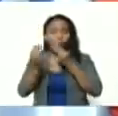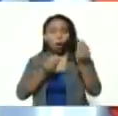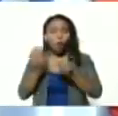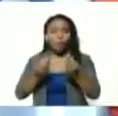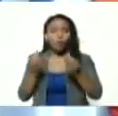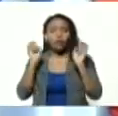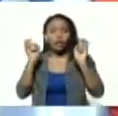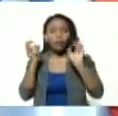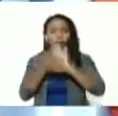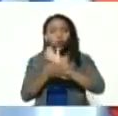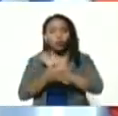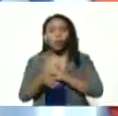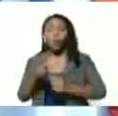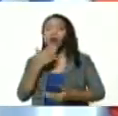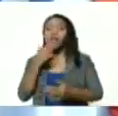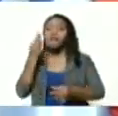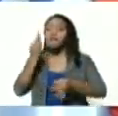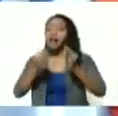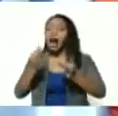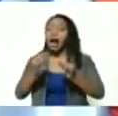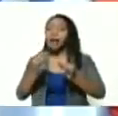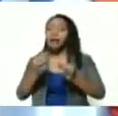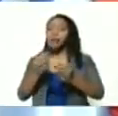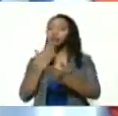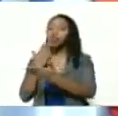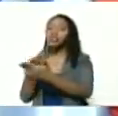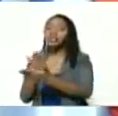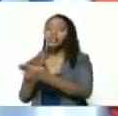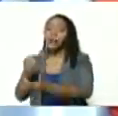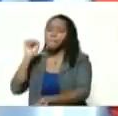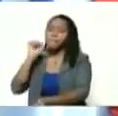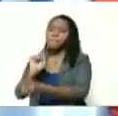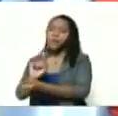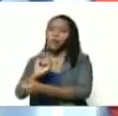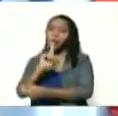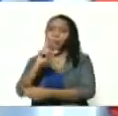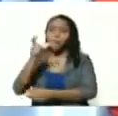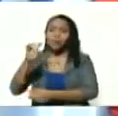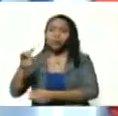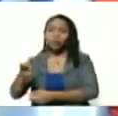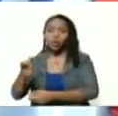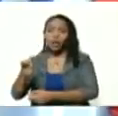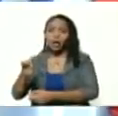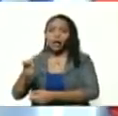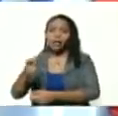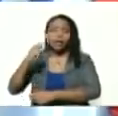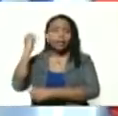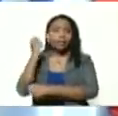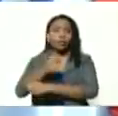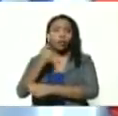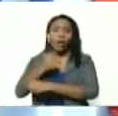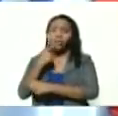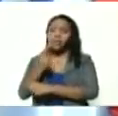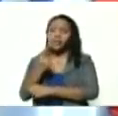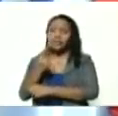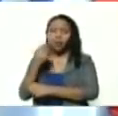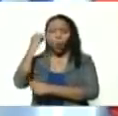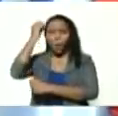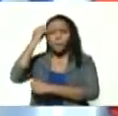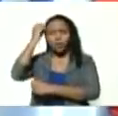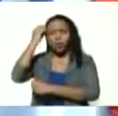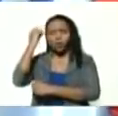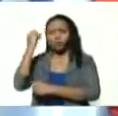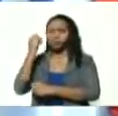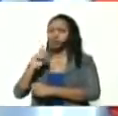Si el fiscal solicita que quede privado de libertad una persona y el tribunal opina lo contrario,